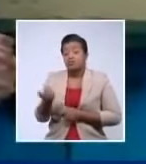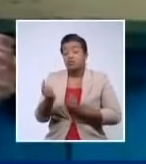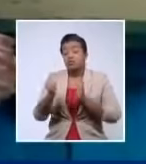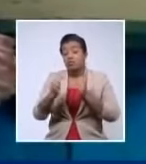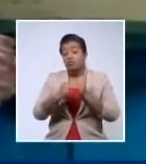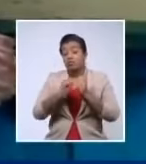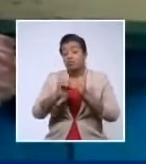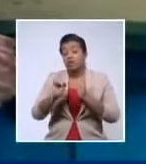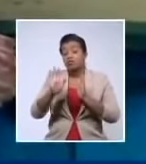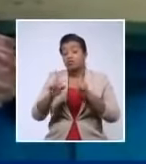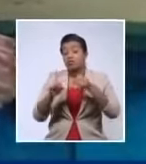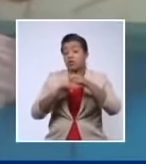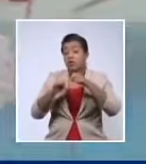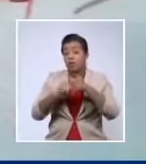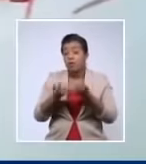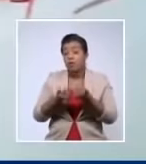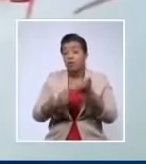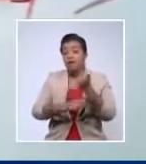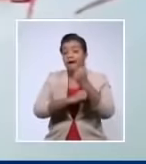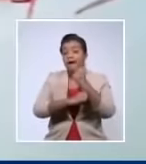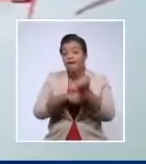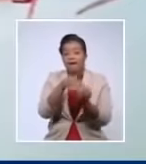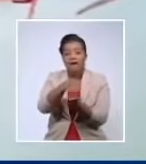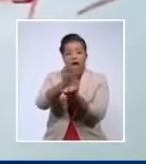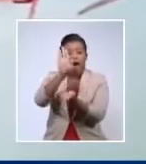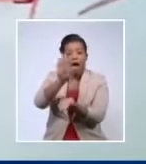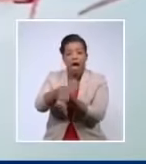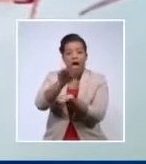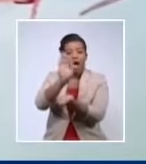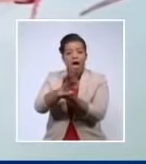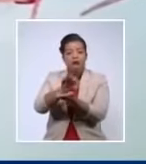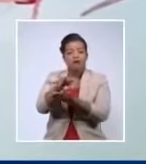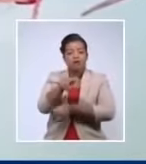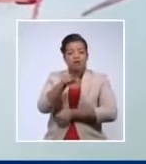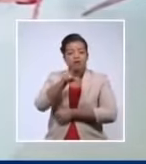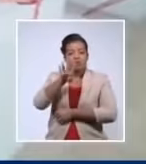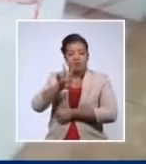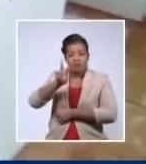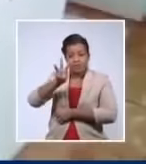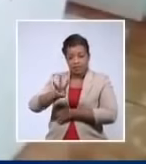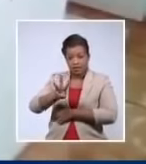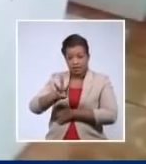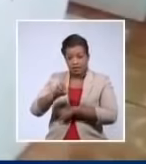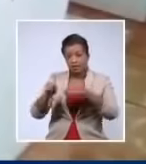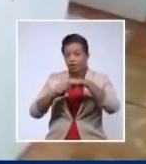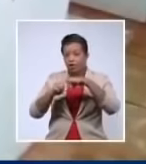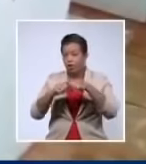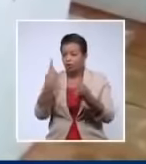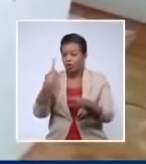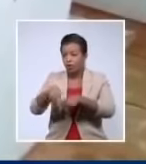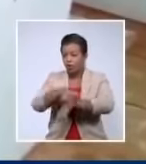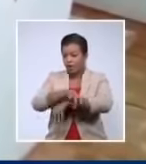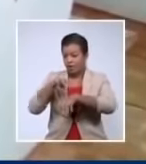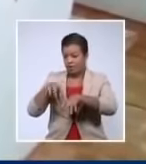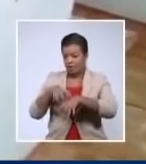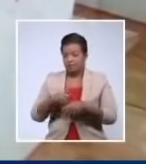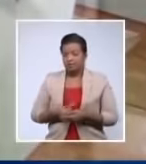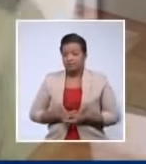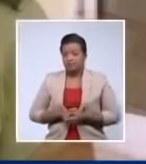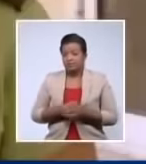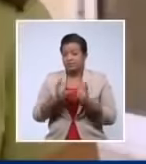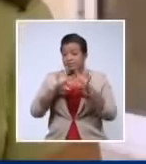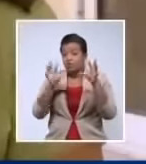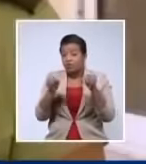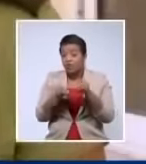175.05 kilogramos de carne de cocodrilo y 143.1 kilogramos de carne de jutía, para una cantidad de